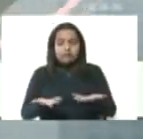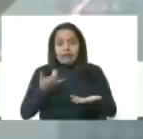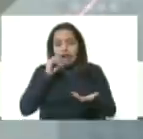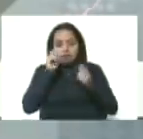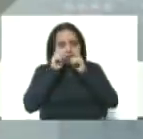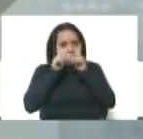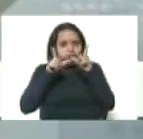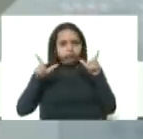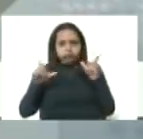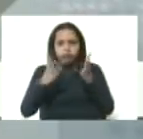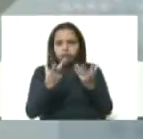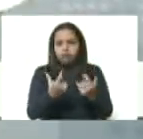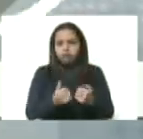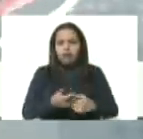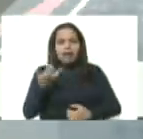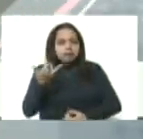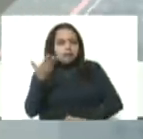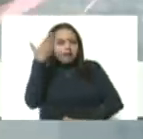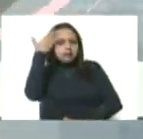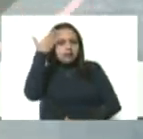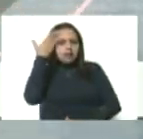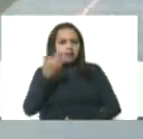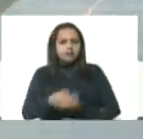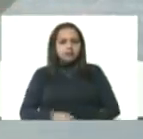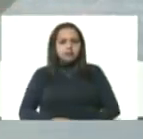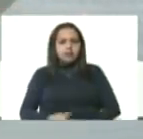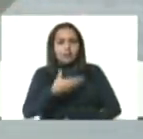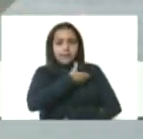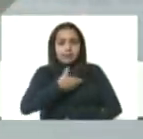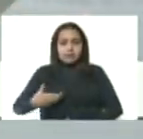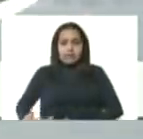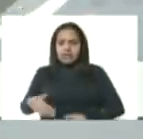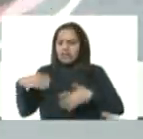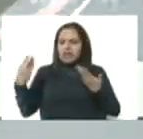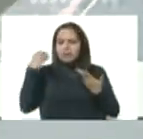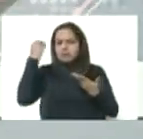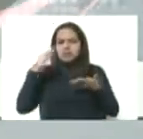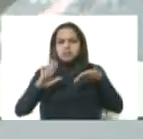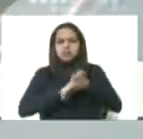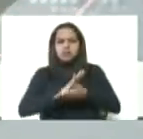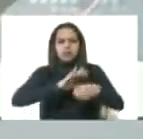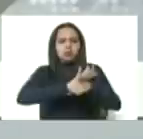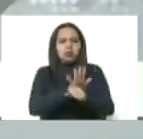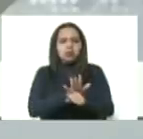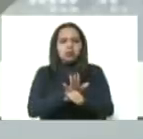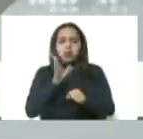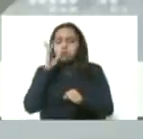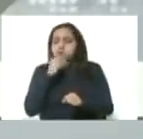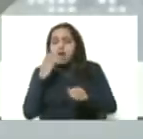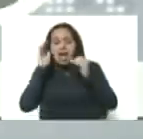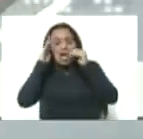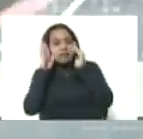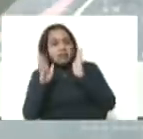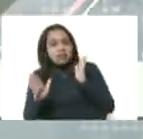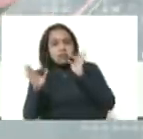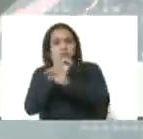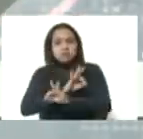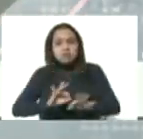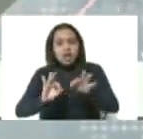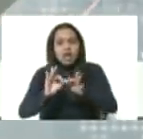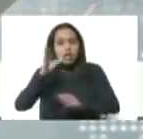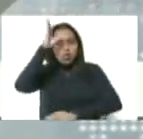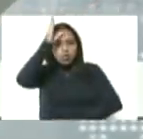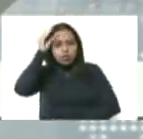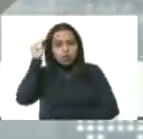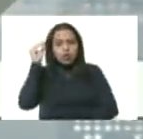insólita. Bueno, ya sabemos sus mandatarios lo que opinan del virus. No atender el significado que tiene